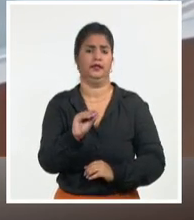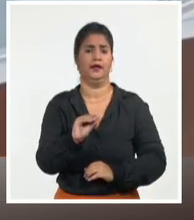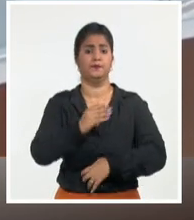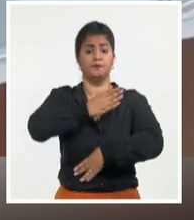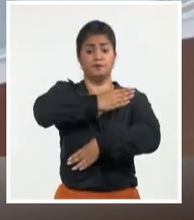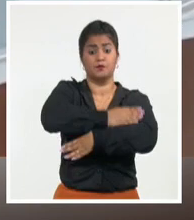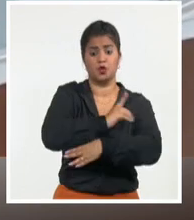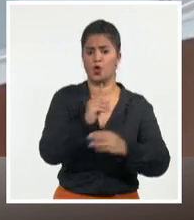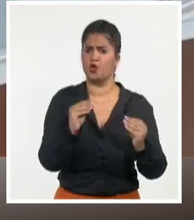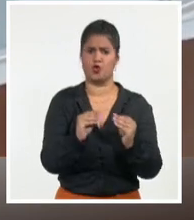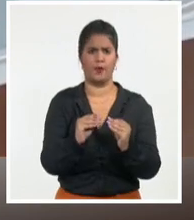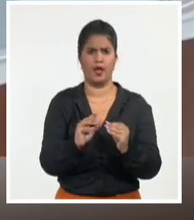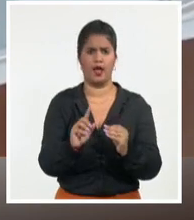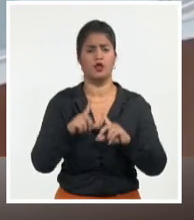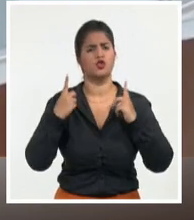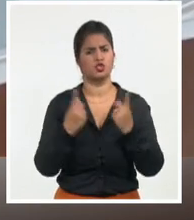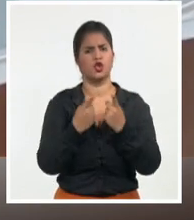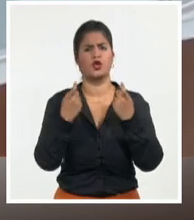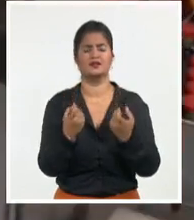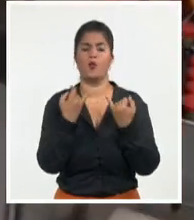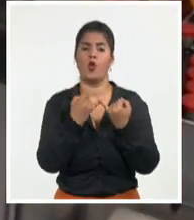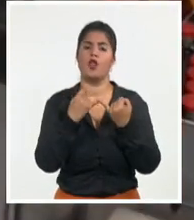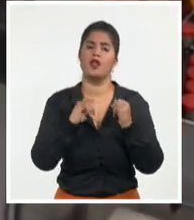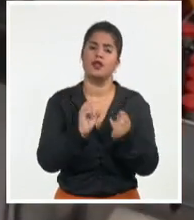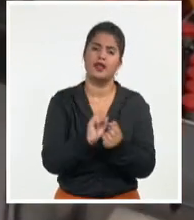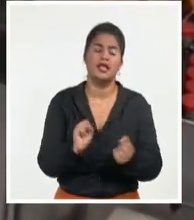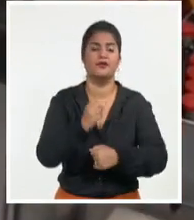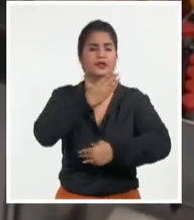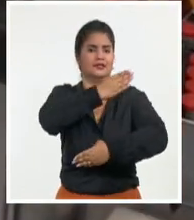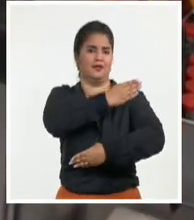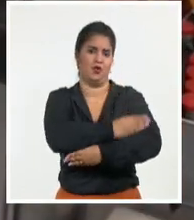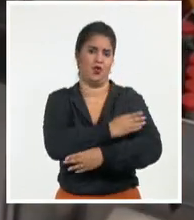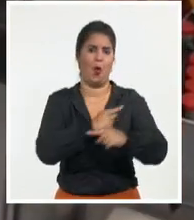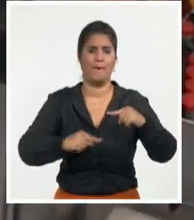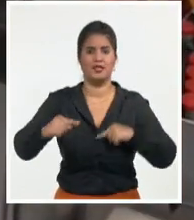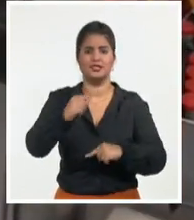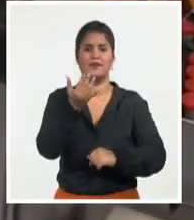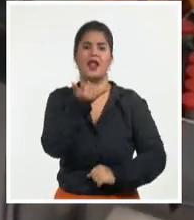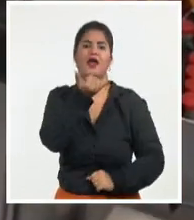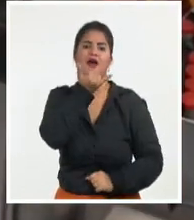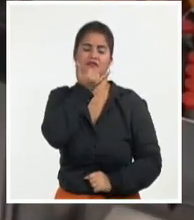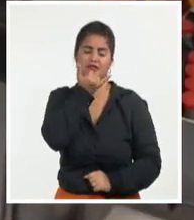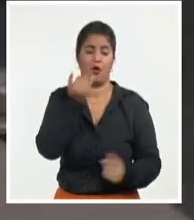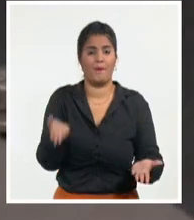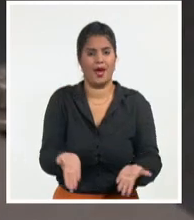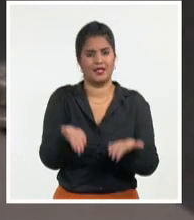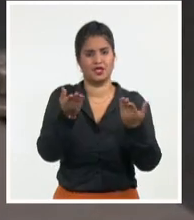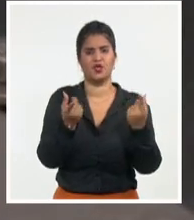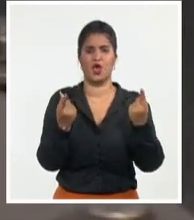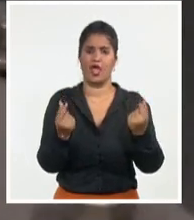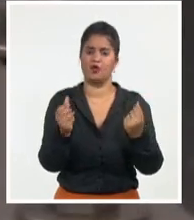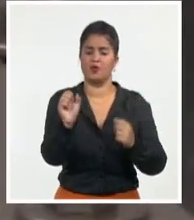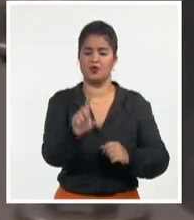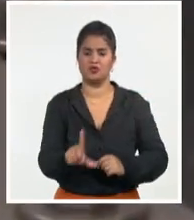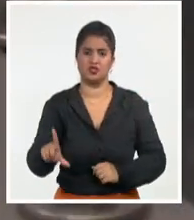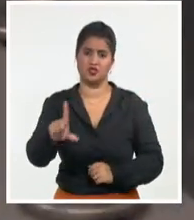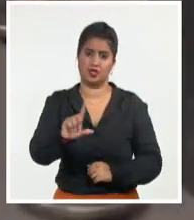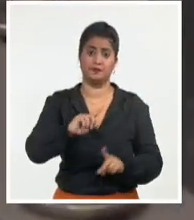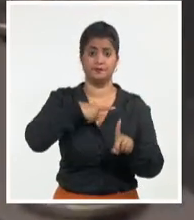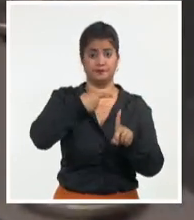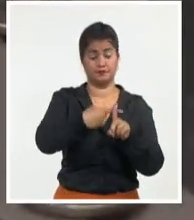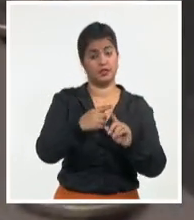humanos de todo un pueblo y el principal obstáculo para su desarrollo económico y social. Además, hizo énfasis en que durante